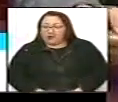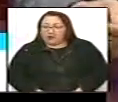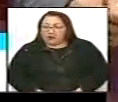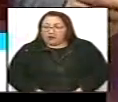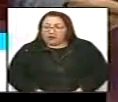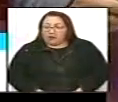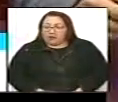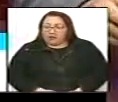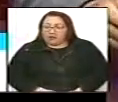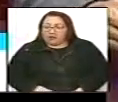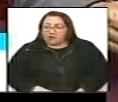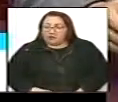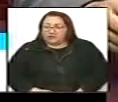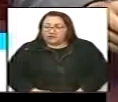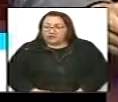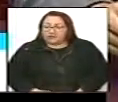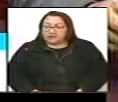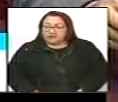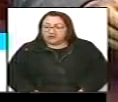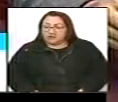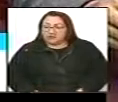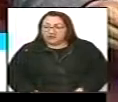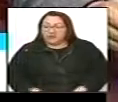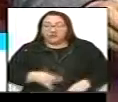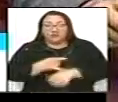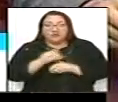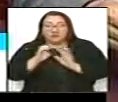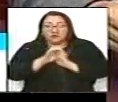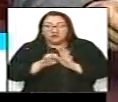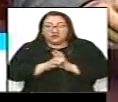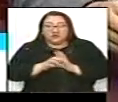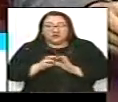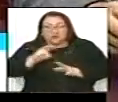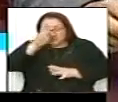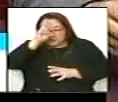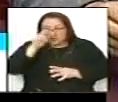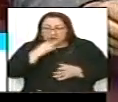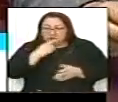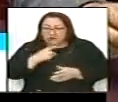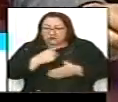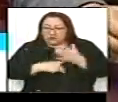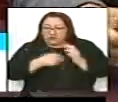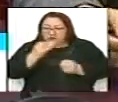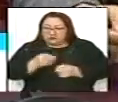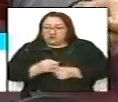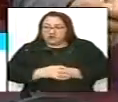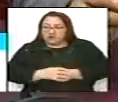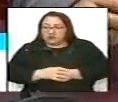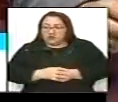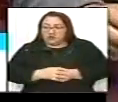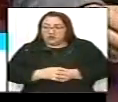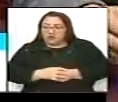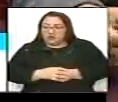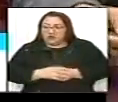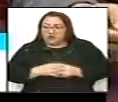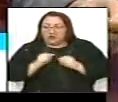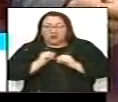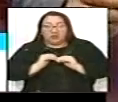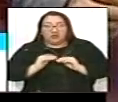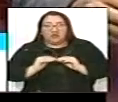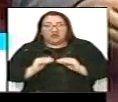decisión adoptada en la subcomisión de acusaciones constitucionales, lo que el país va a decir es que efectivamente